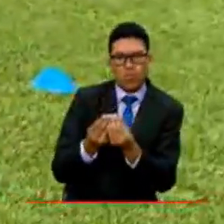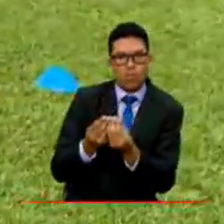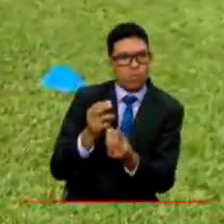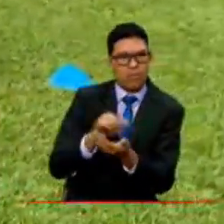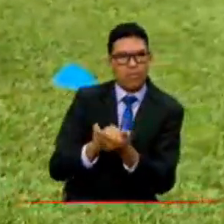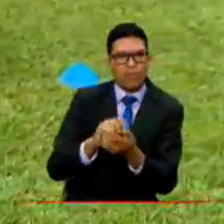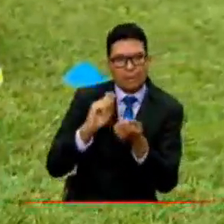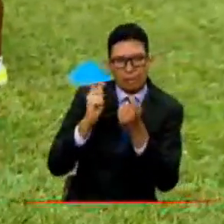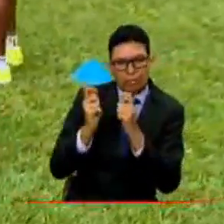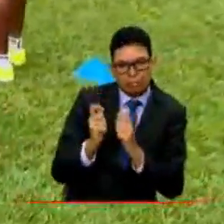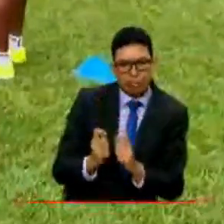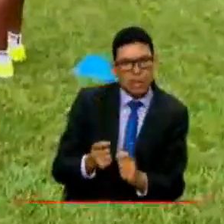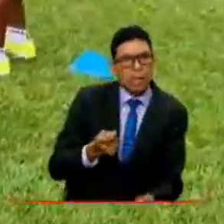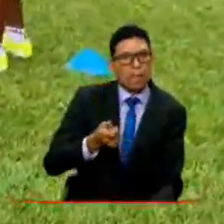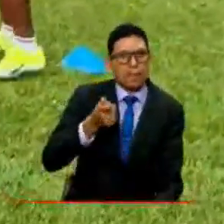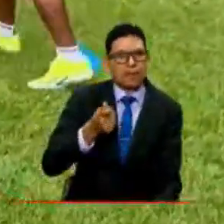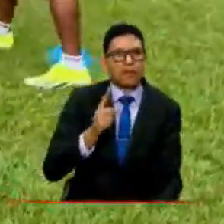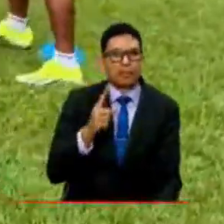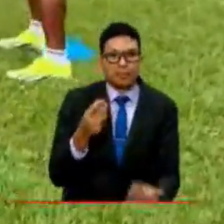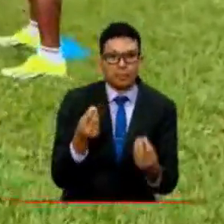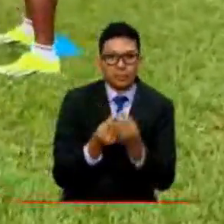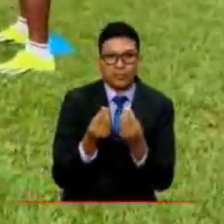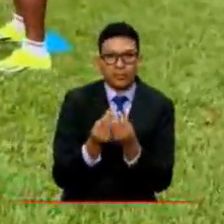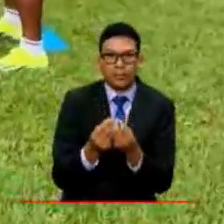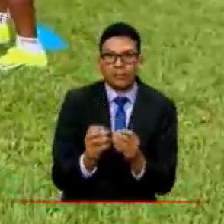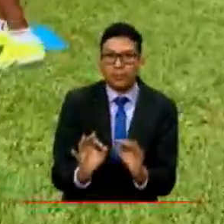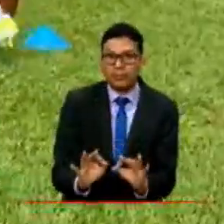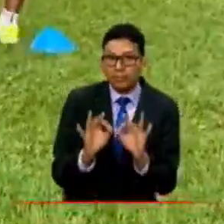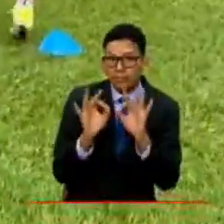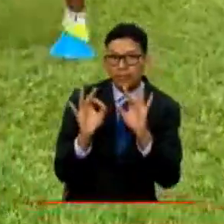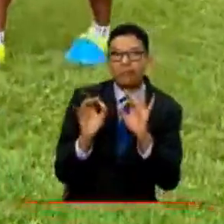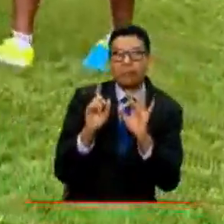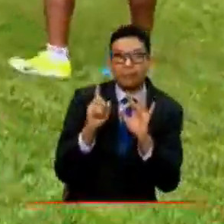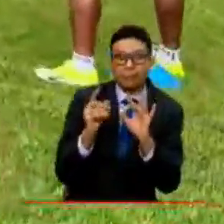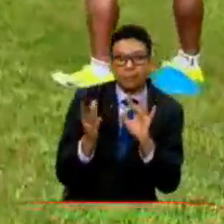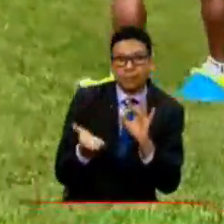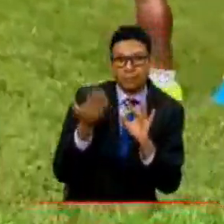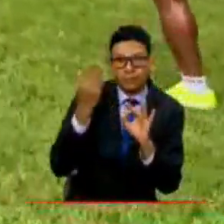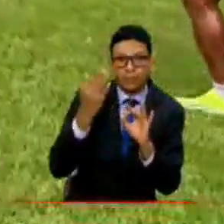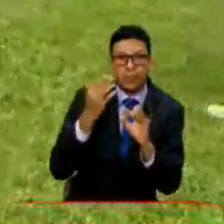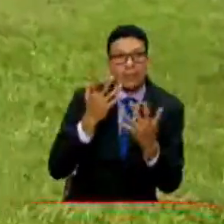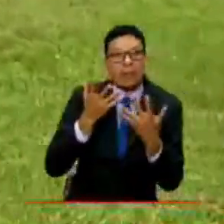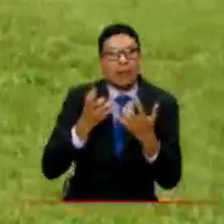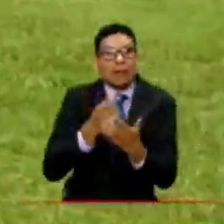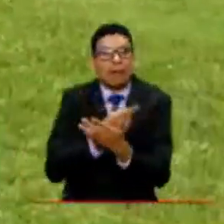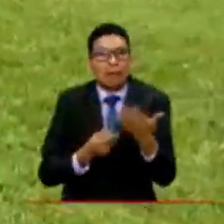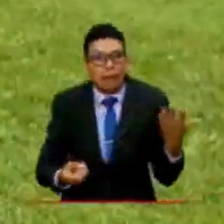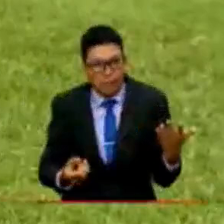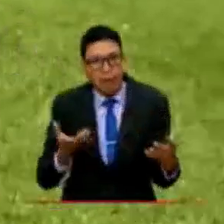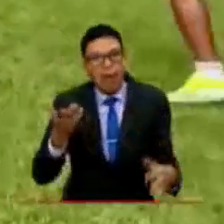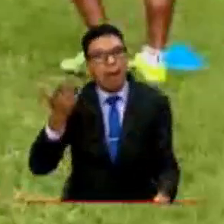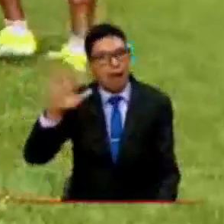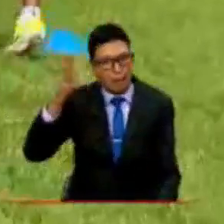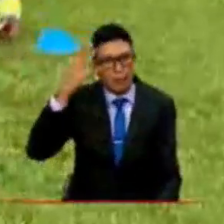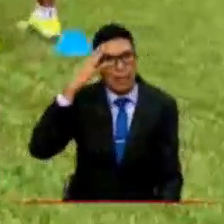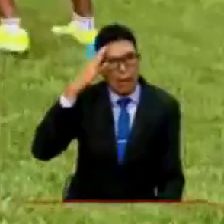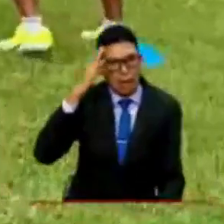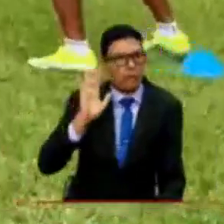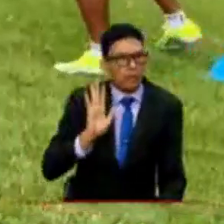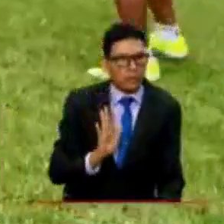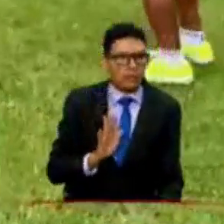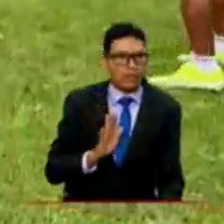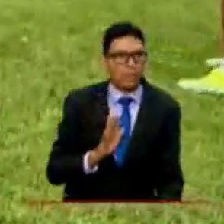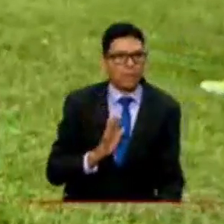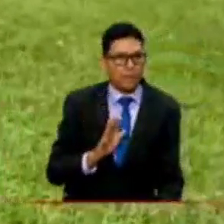muy pocas modificaciones, un equipo que tiene muy definido lo que pretende. Yo creo que es uno de